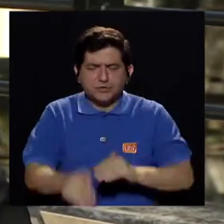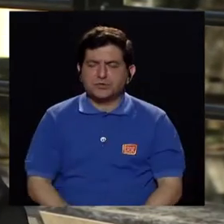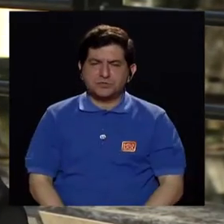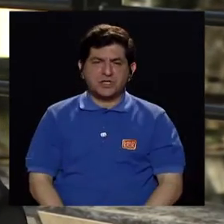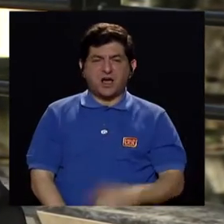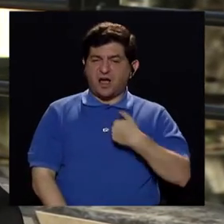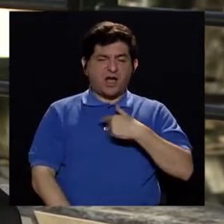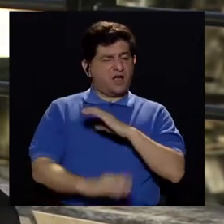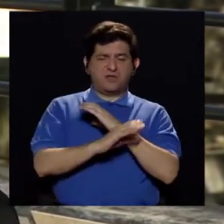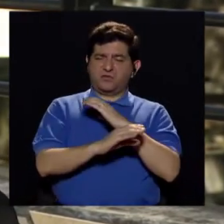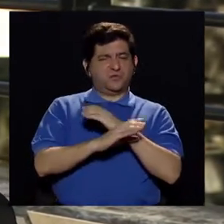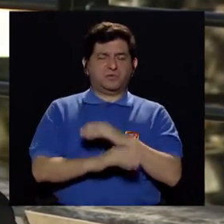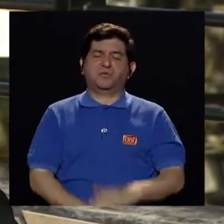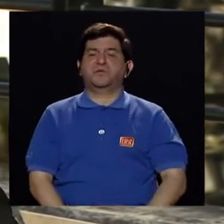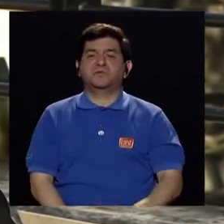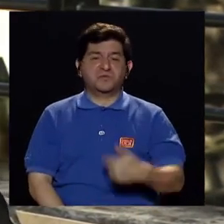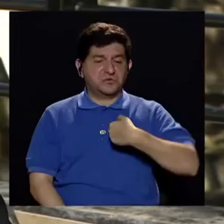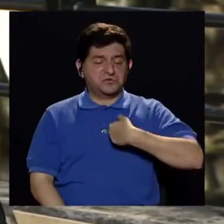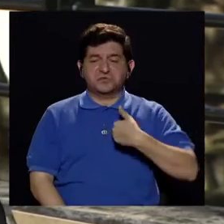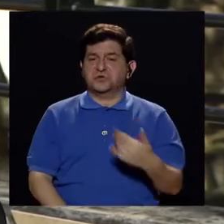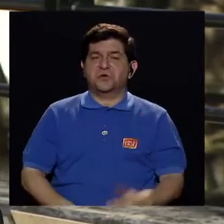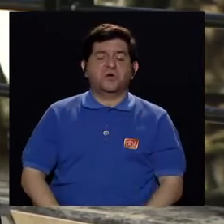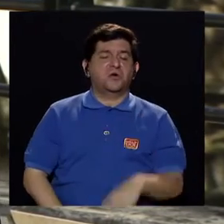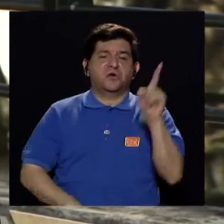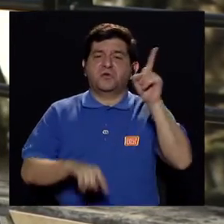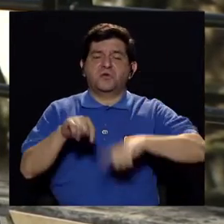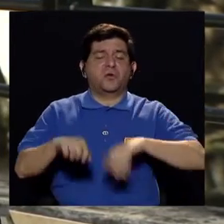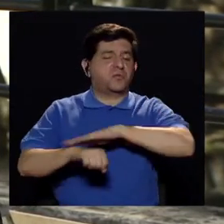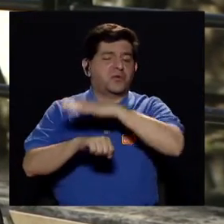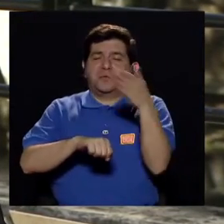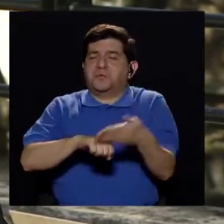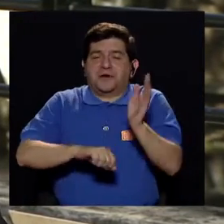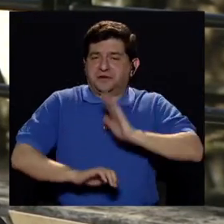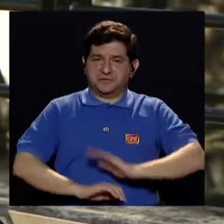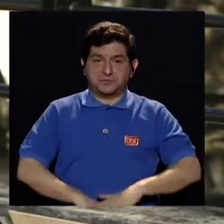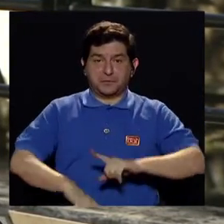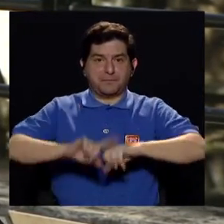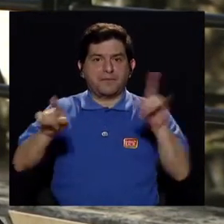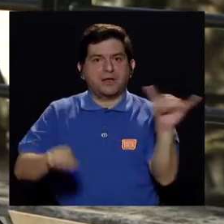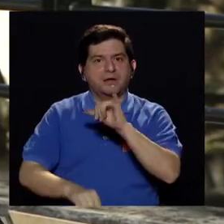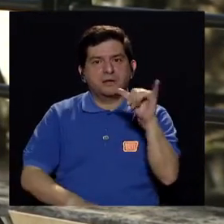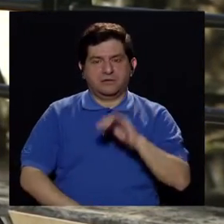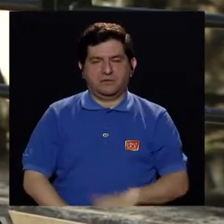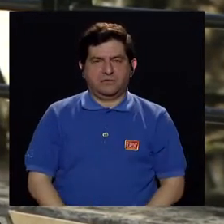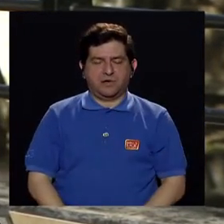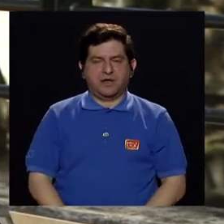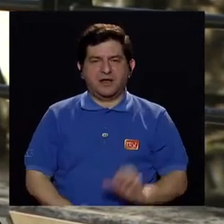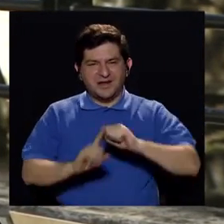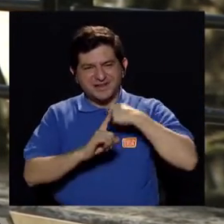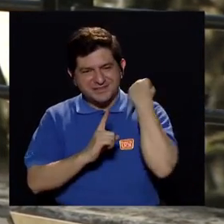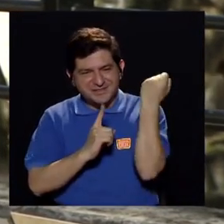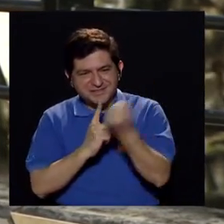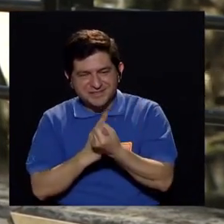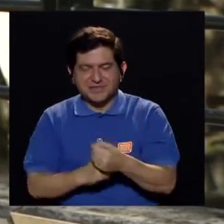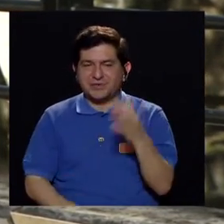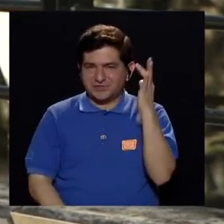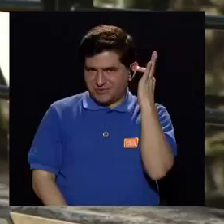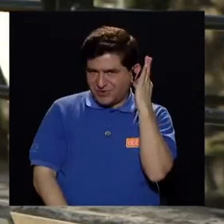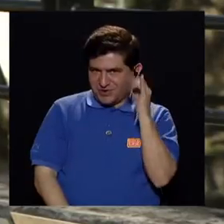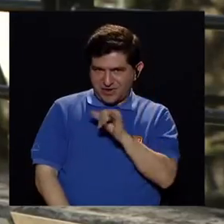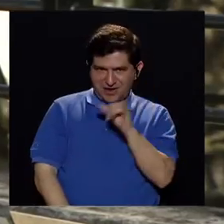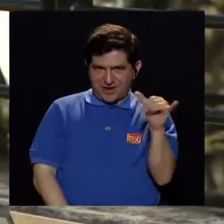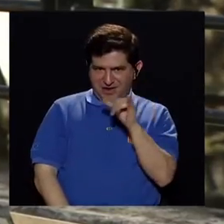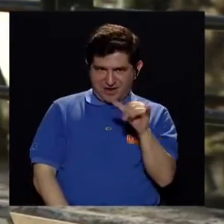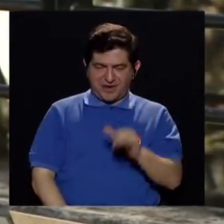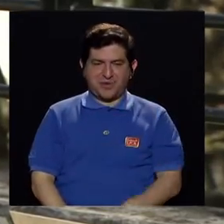cuidarme porque ya no tengo la posibilidad de quedar embarazada. Pero también eso se da no solamente en la mujer, también se puede